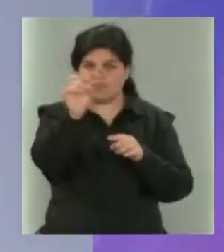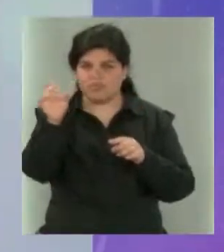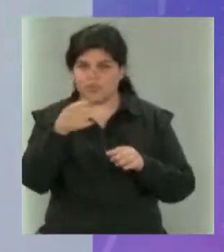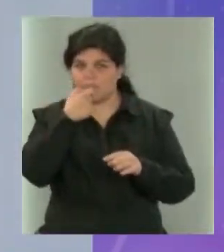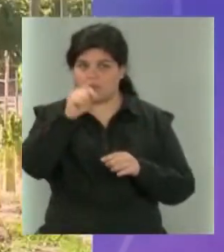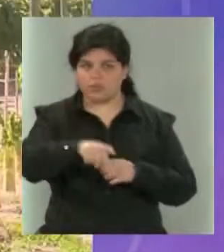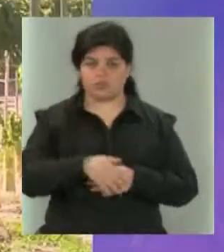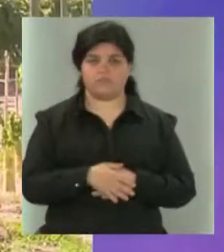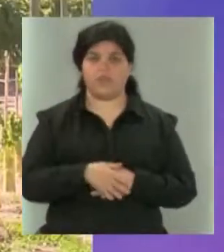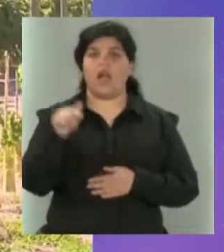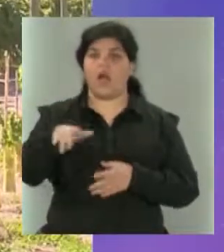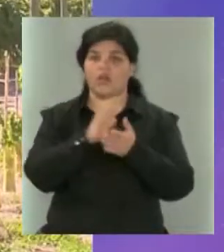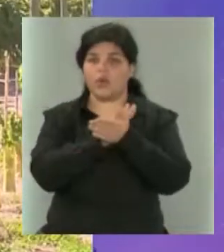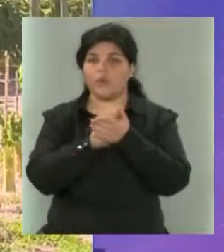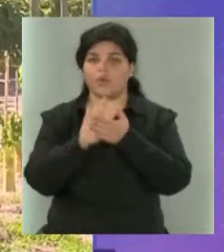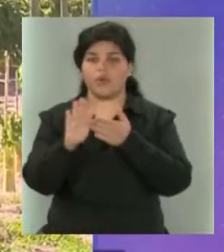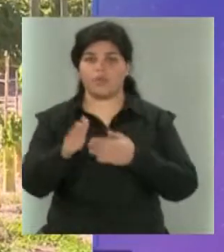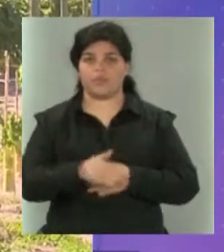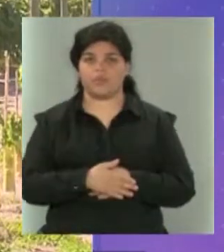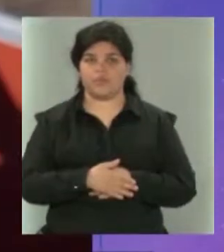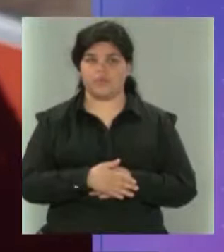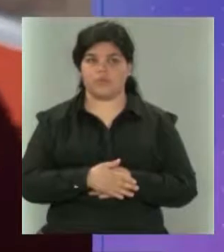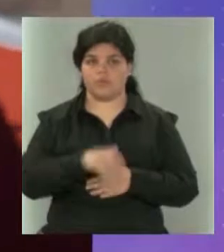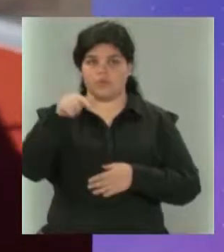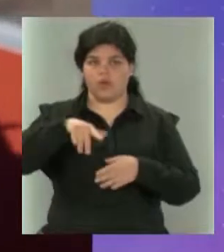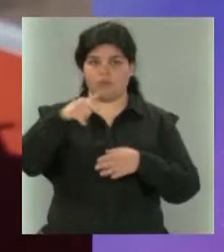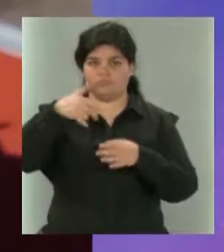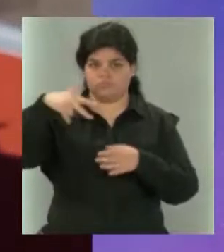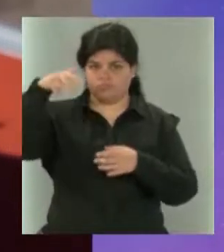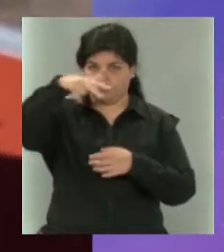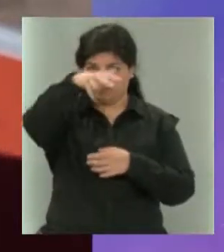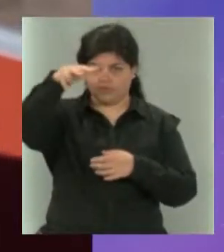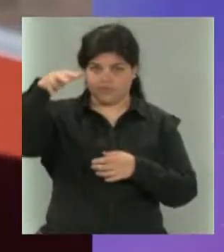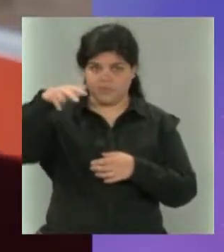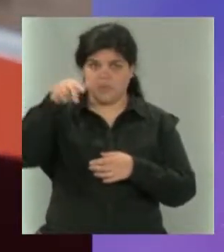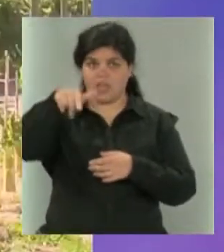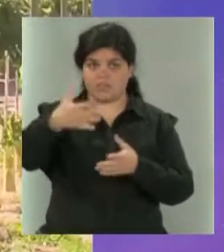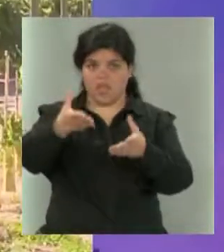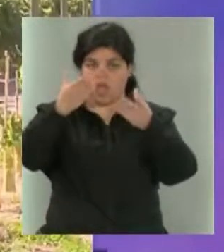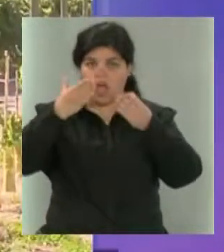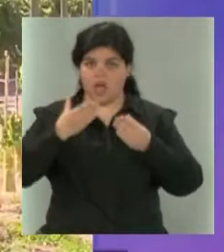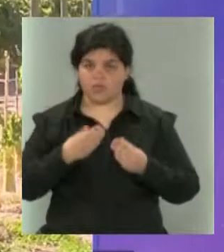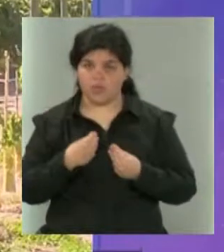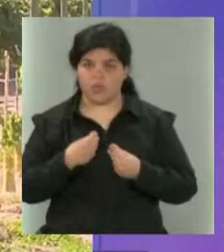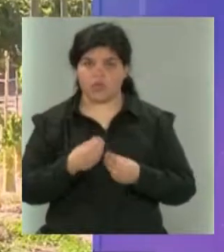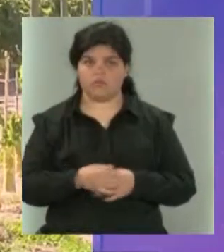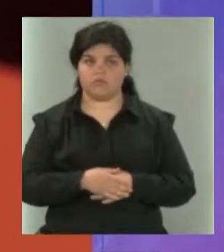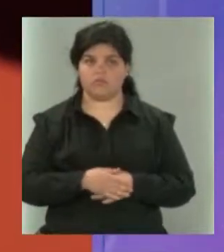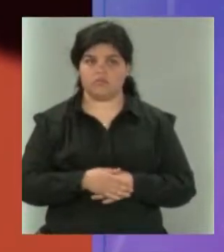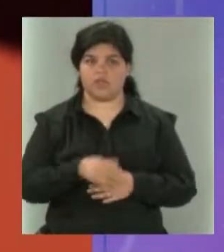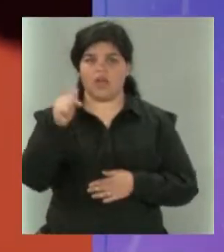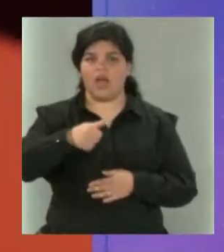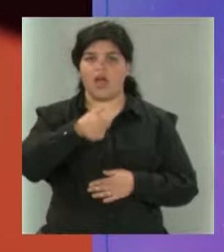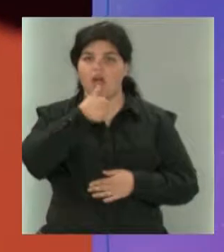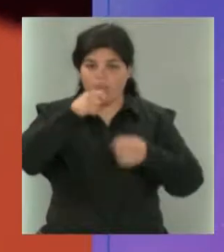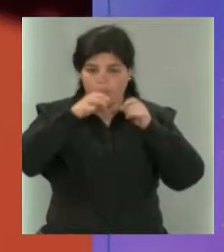Estamos incorporando una cámara térmica, nos permitiría trabajar sobre estrés hídrico en